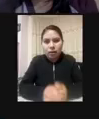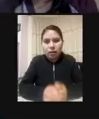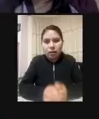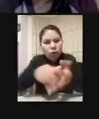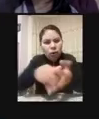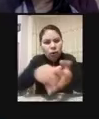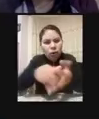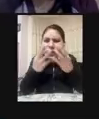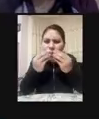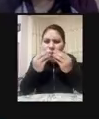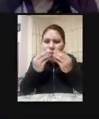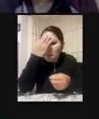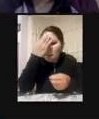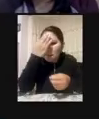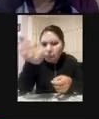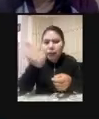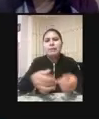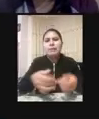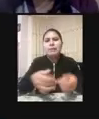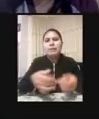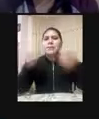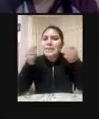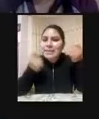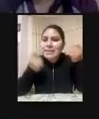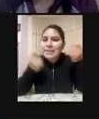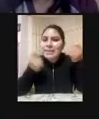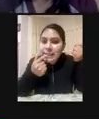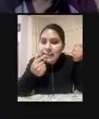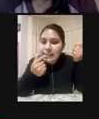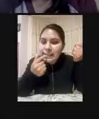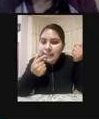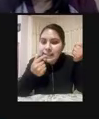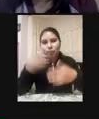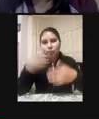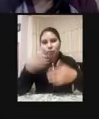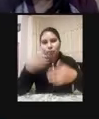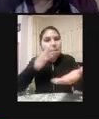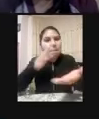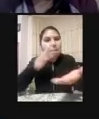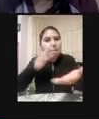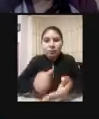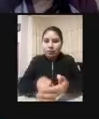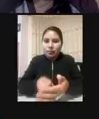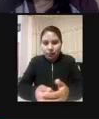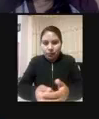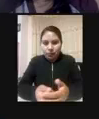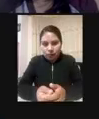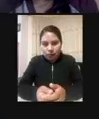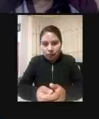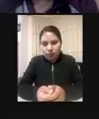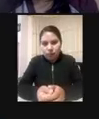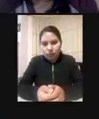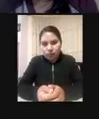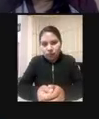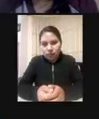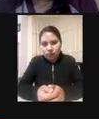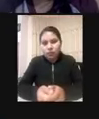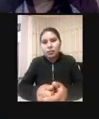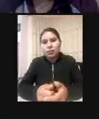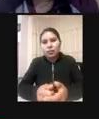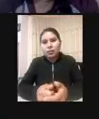bien, también suelen tener problemas gastrointestinales, estreñimientos bastante continuos, y es por eso que hay que ayudarnos con una buena